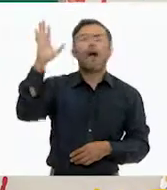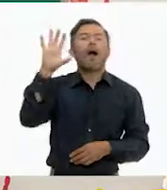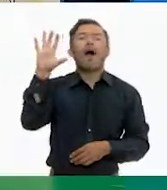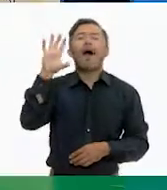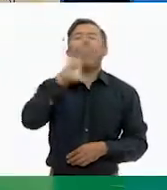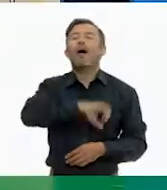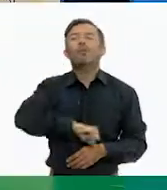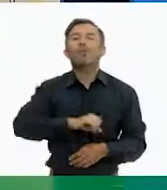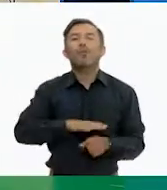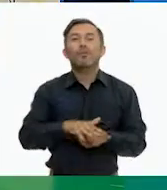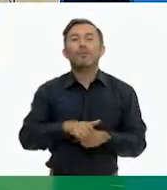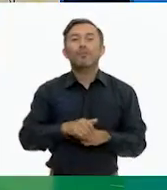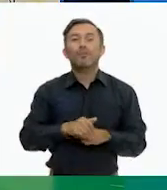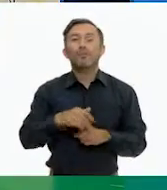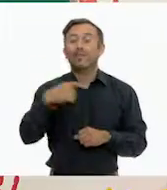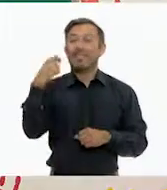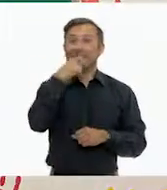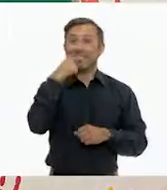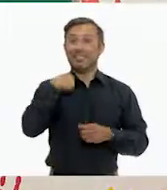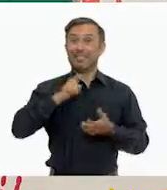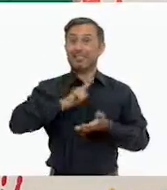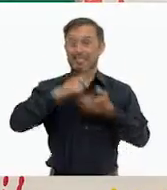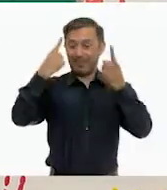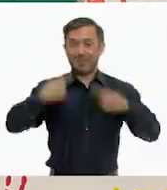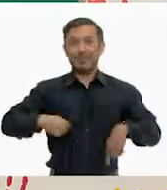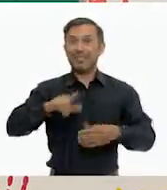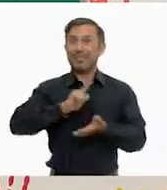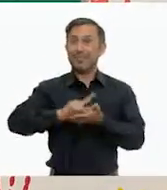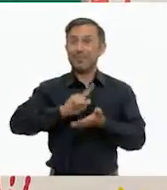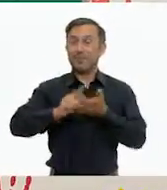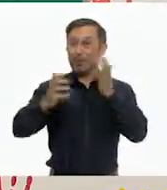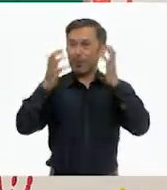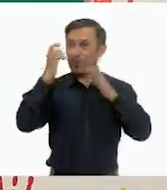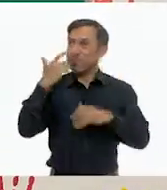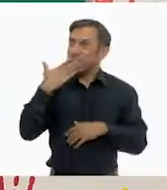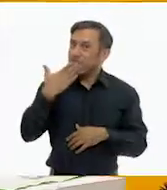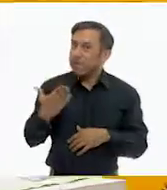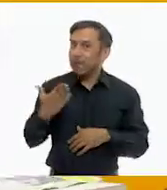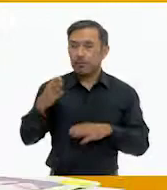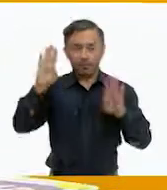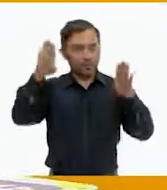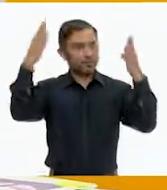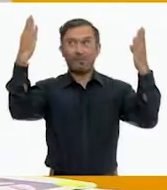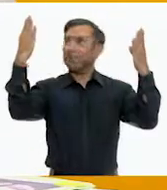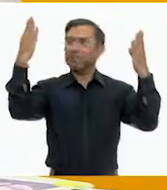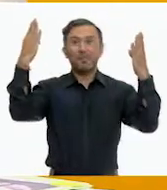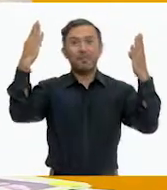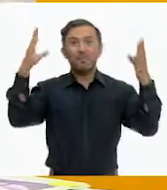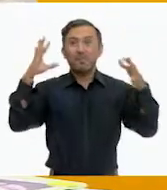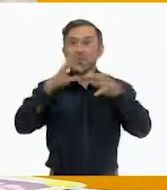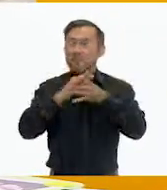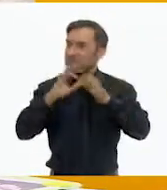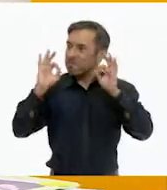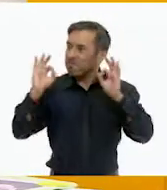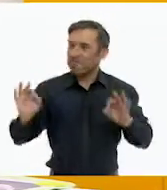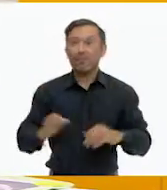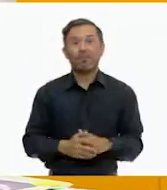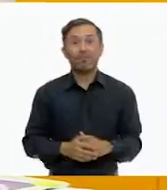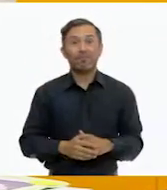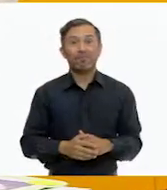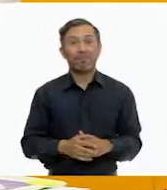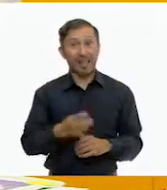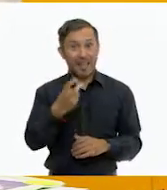¡Higiene y limpieza! Muy bien. ¡Perfecto, Yolisli! Pues con esto